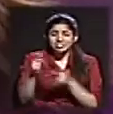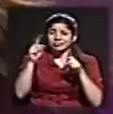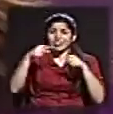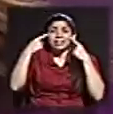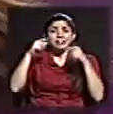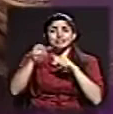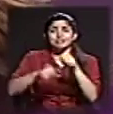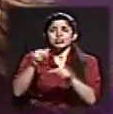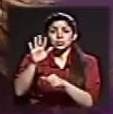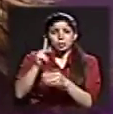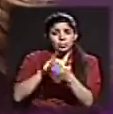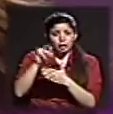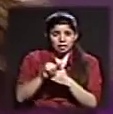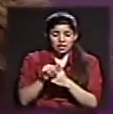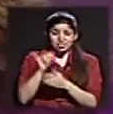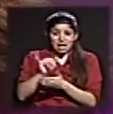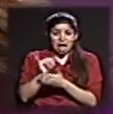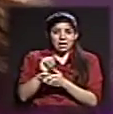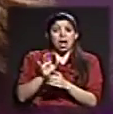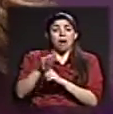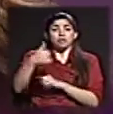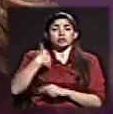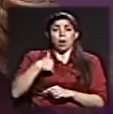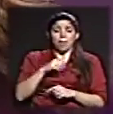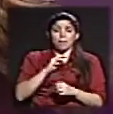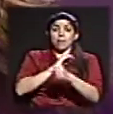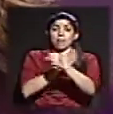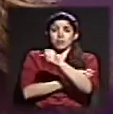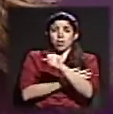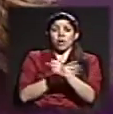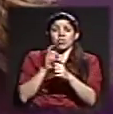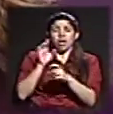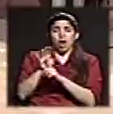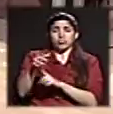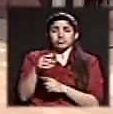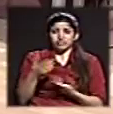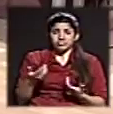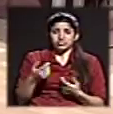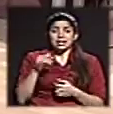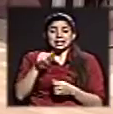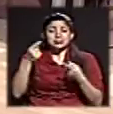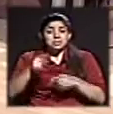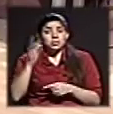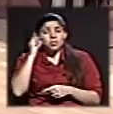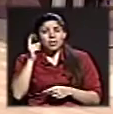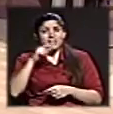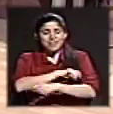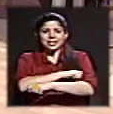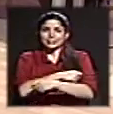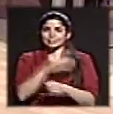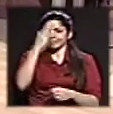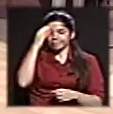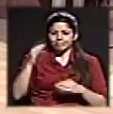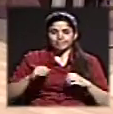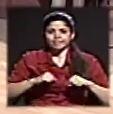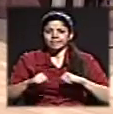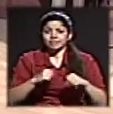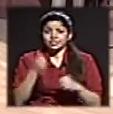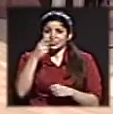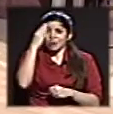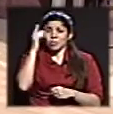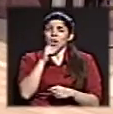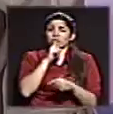en sus proyectos. Ahí están abusando los hombres con su poder, debemos tener conciencia, si eso se da con mujeres que se pellizcan, imagínense donde las mujeres tienen